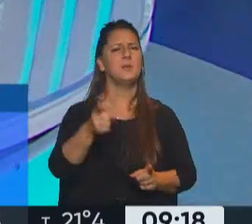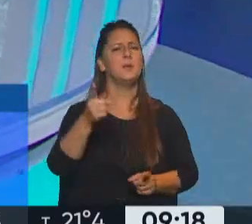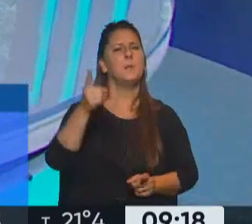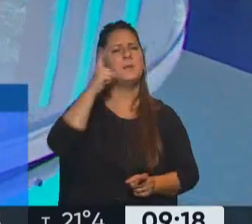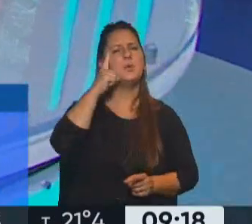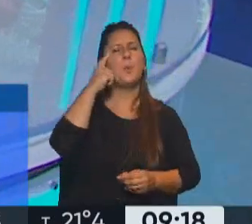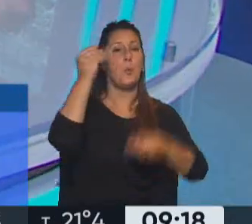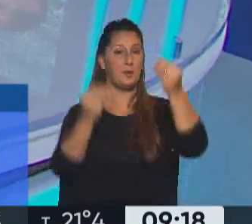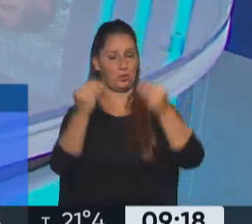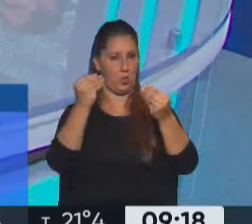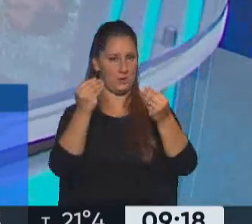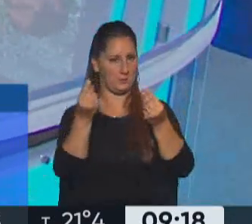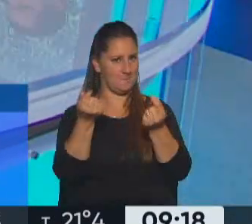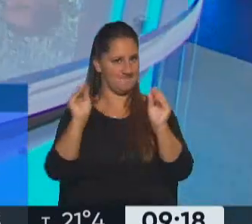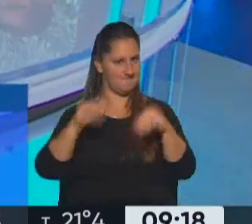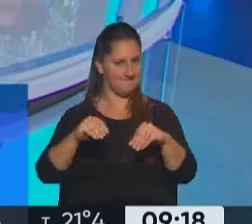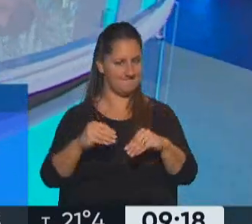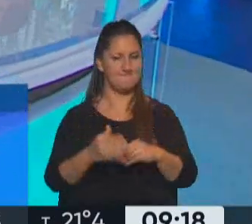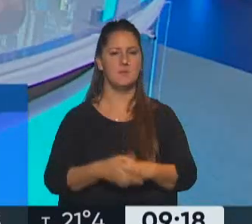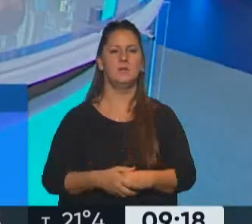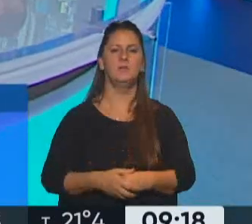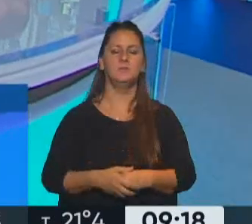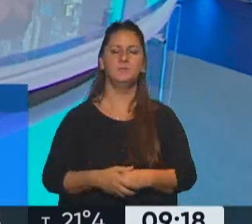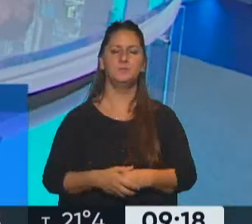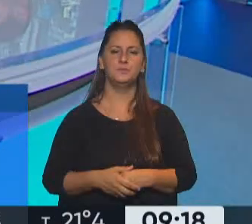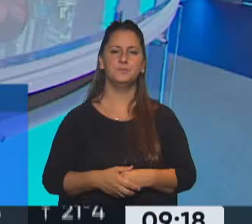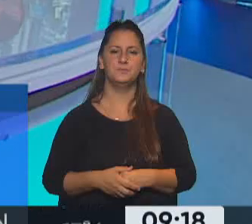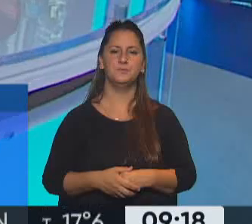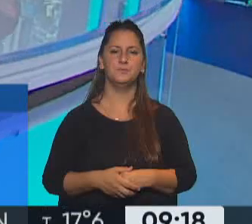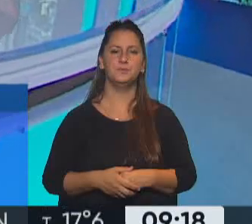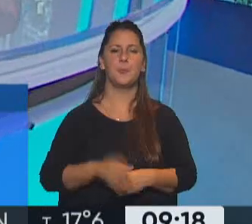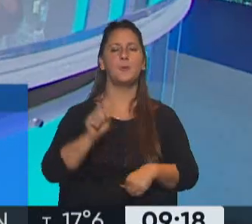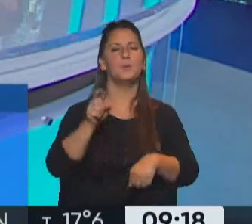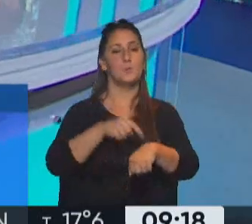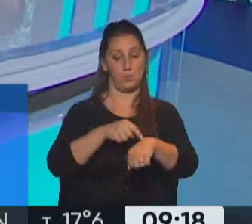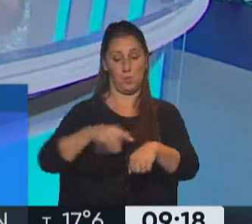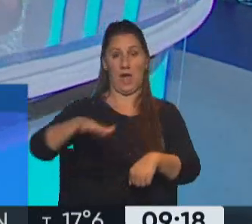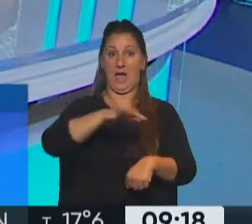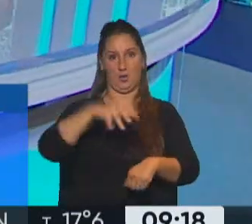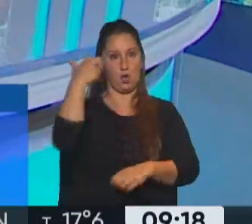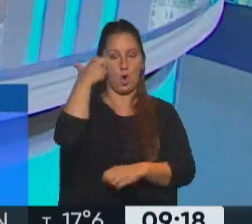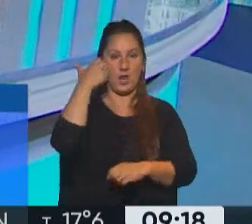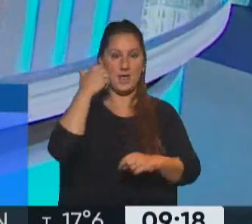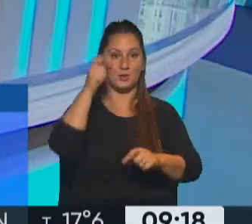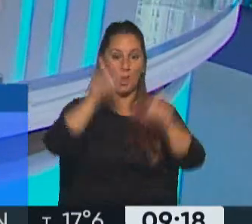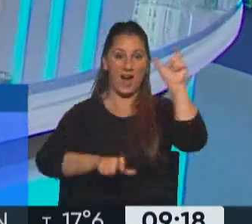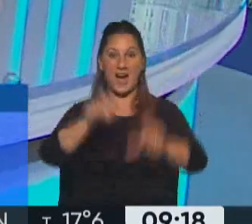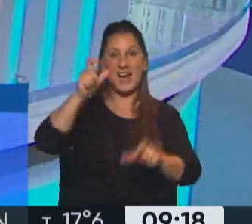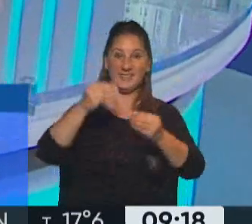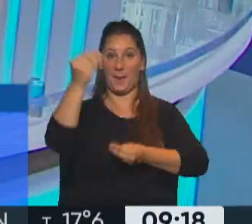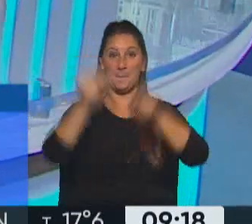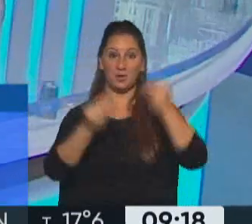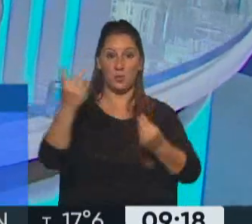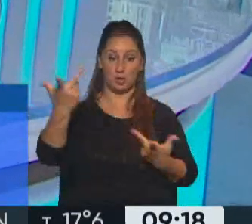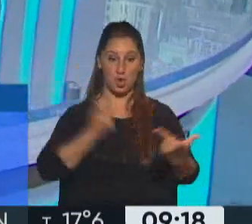falta de presupuesto, porque justamente el ámbito adecuado, van a estar todos juntos, todos los que le negaron a la República